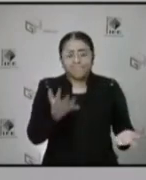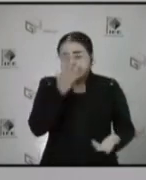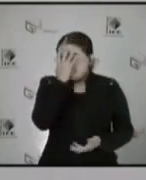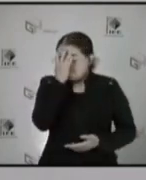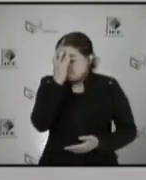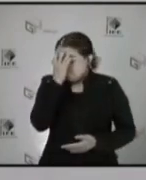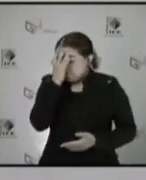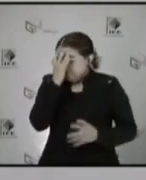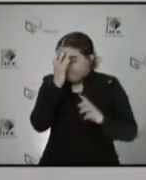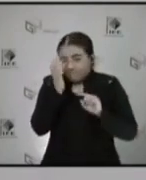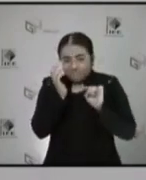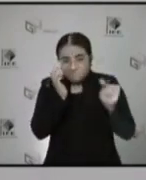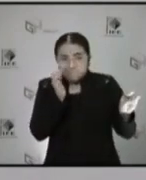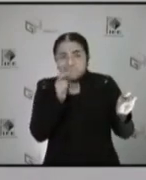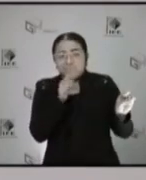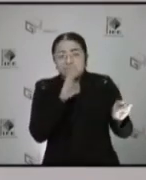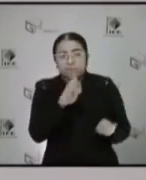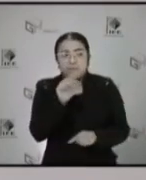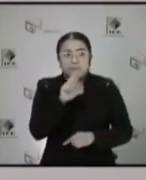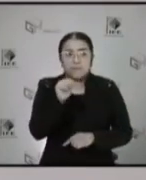Qué vergüenza, Berganza.